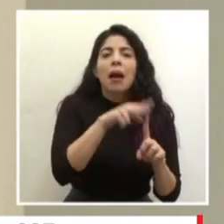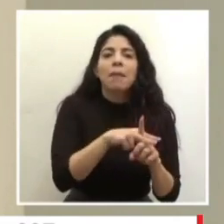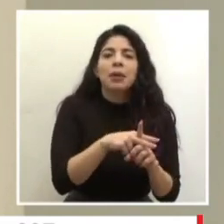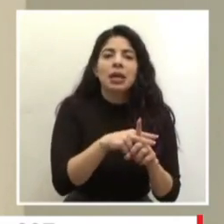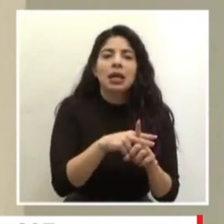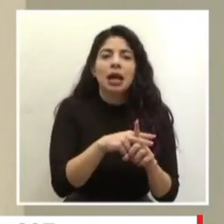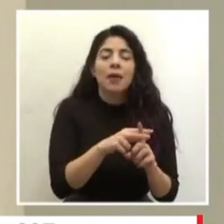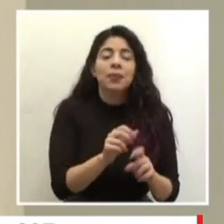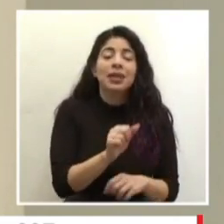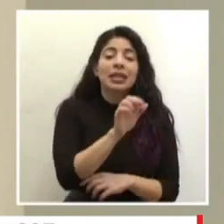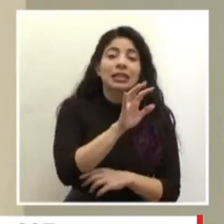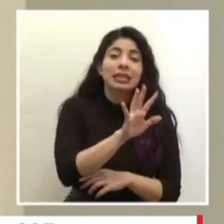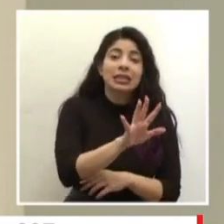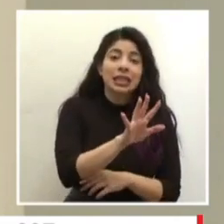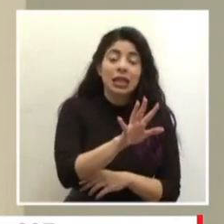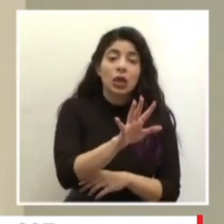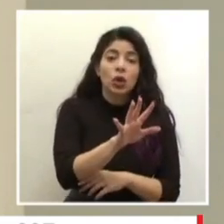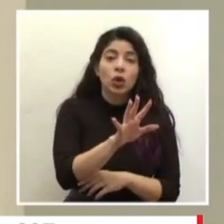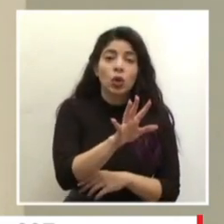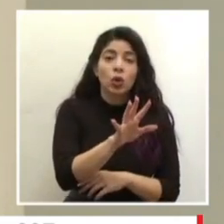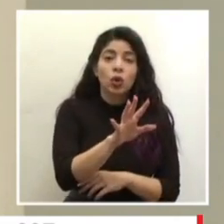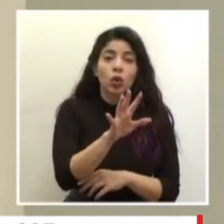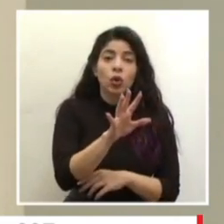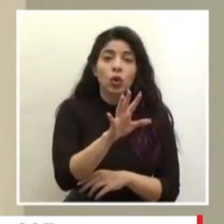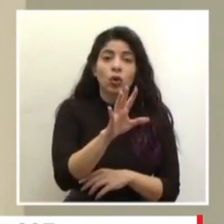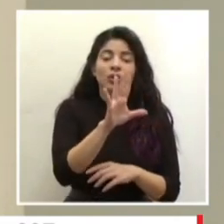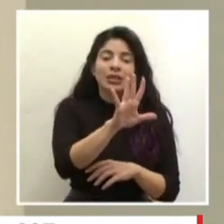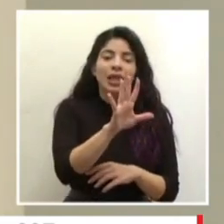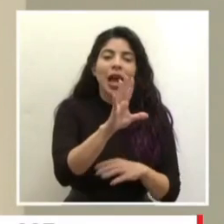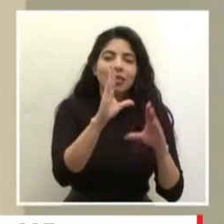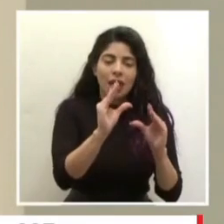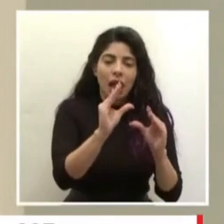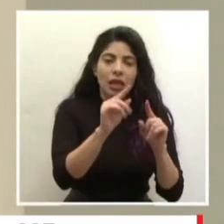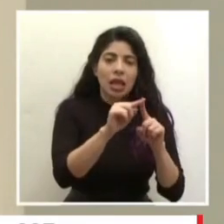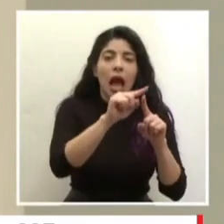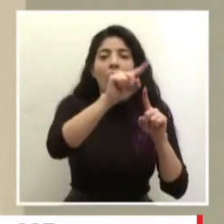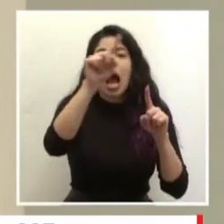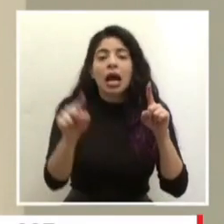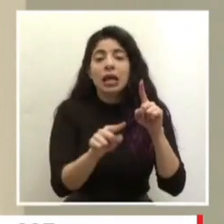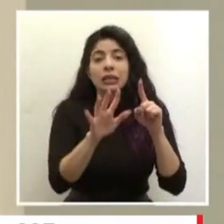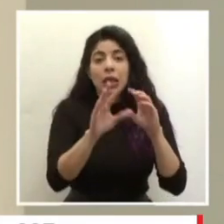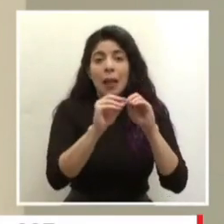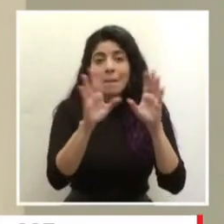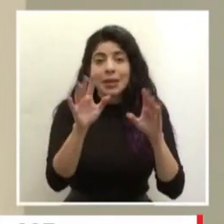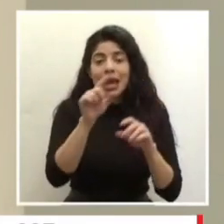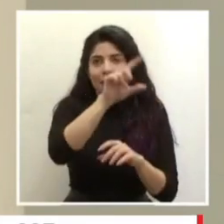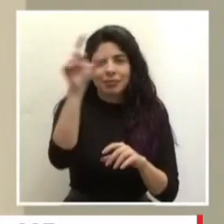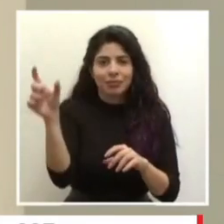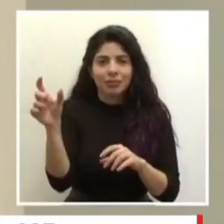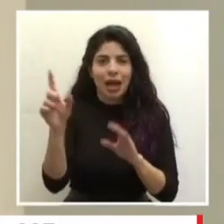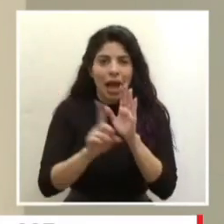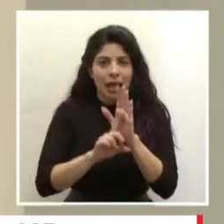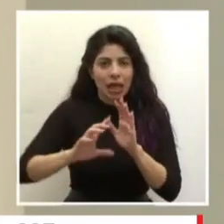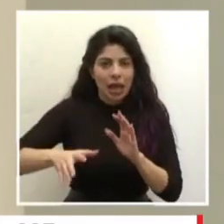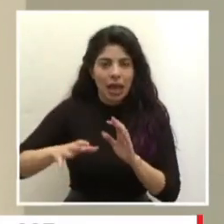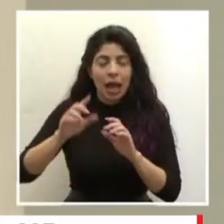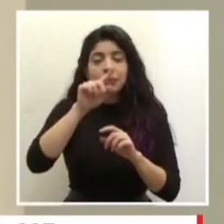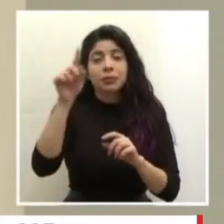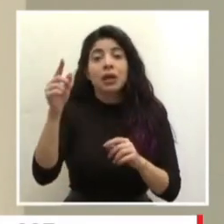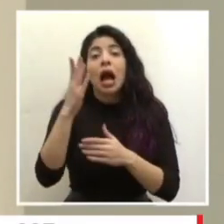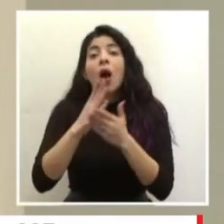sería de 5 de la noche, o 5, perdón, de la tarde a 5 de la mañana. Y ya